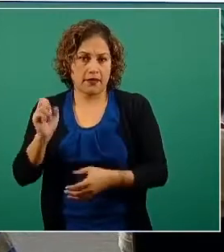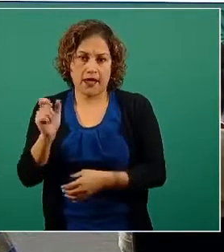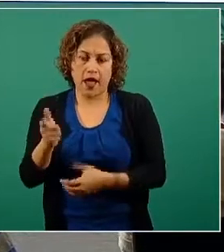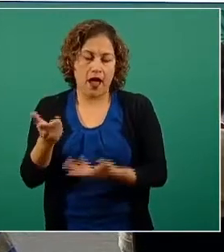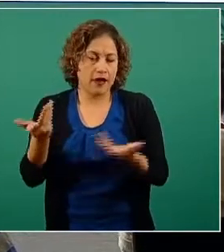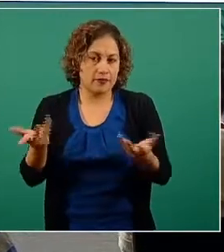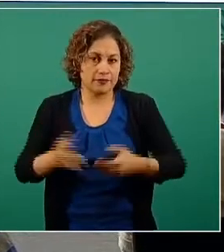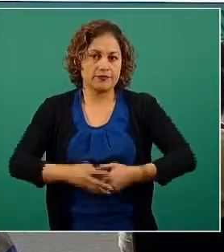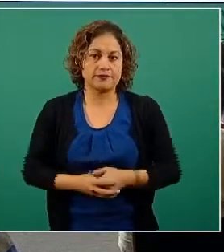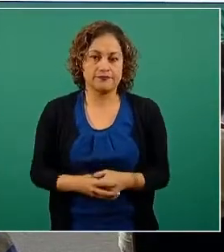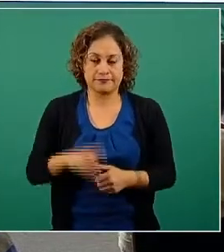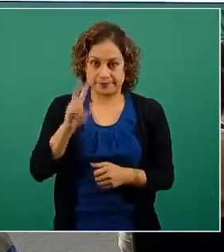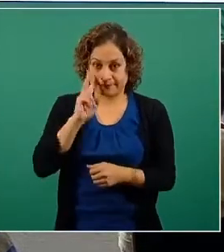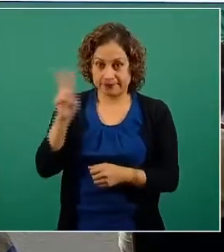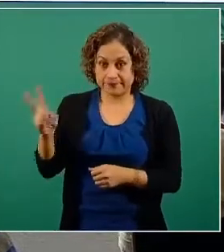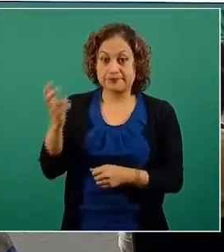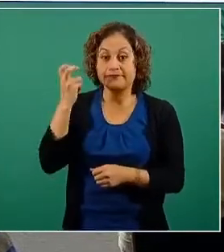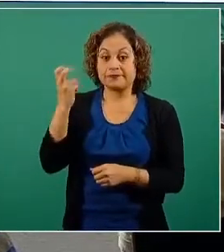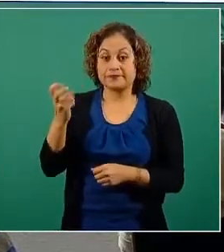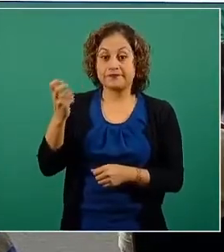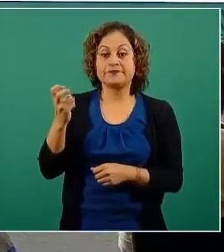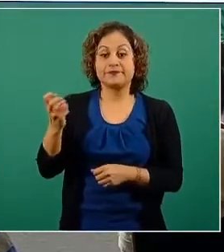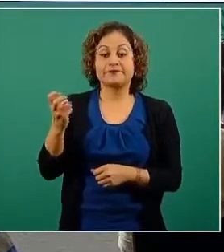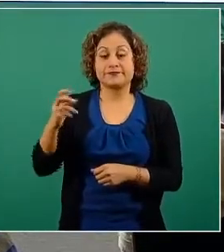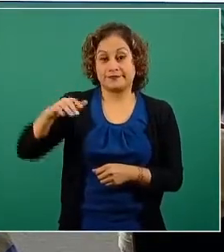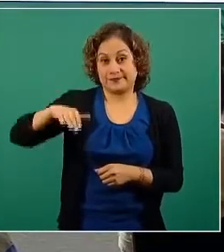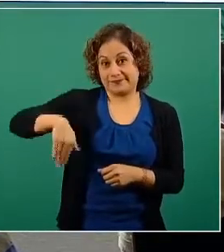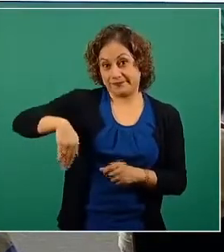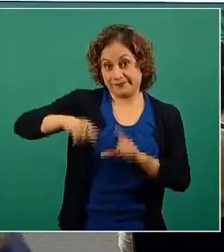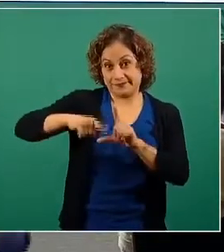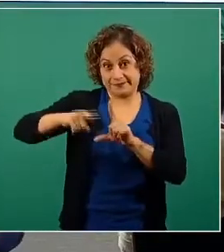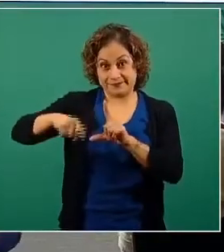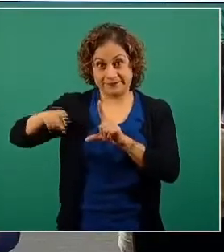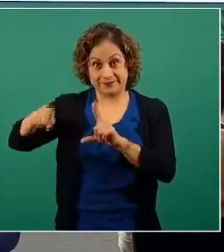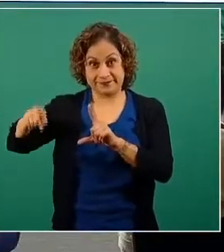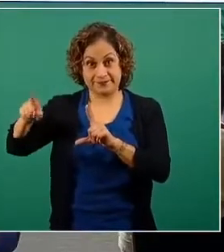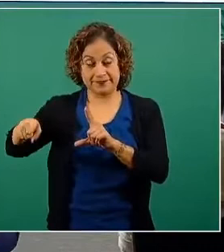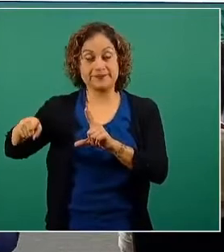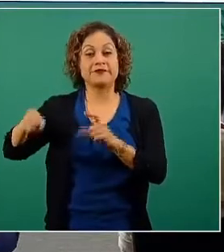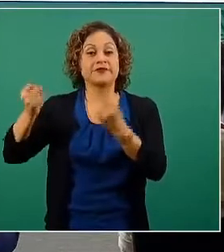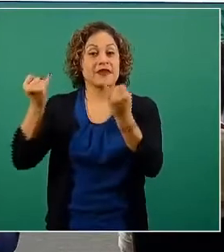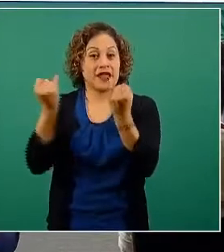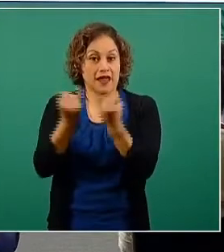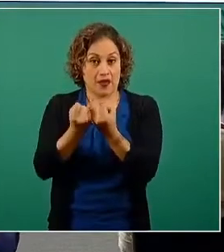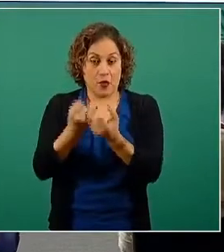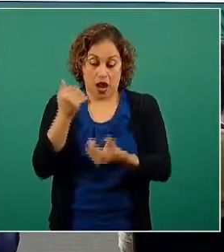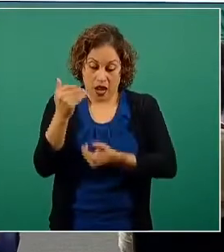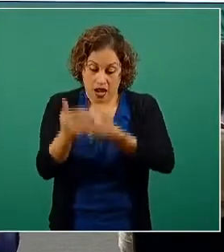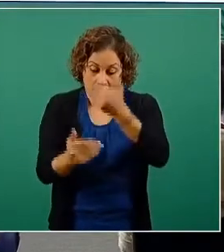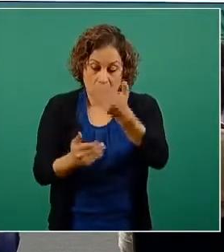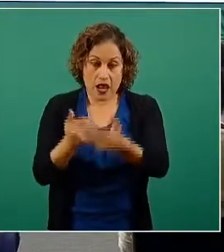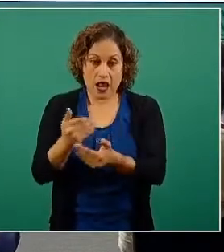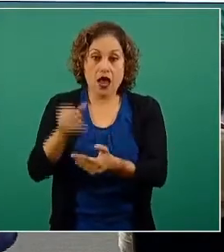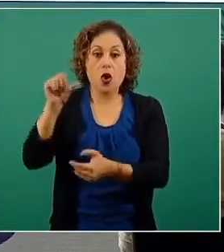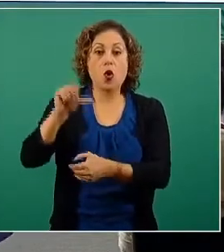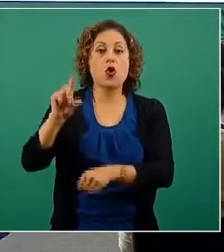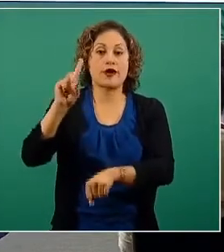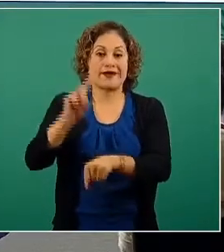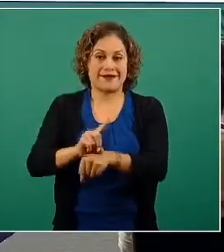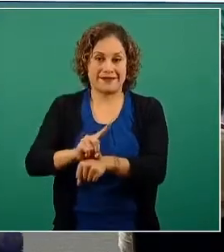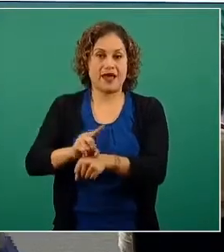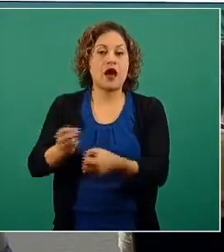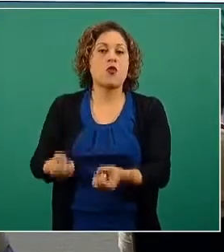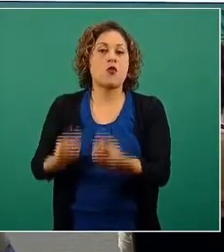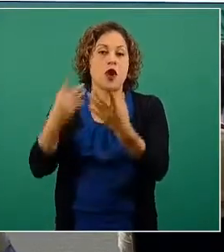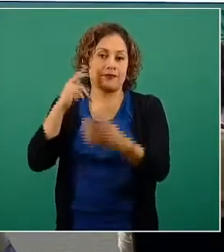El 3% que ustedes observan en la gráfica de barras anteriores, justo el avance que se tuvo el día de hoy. Y